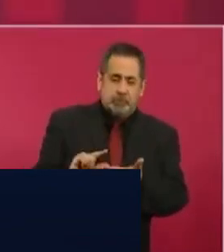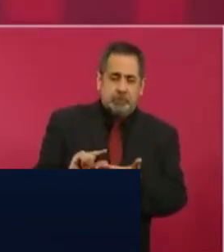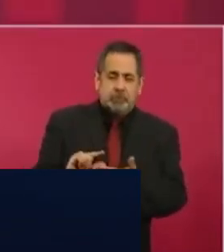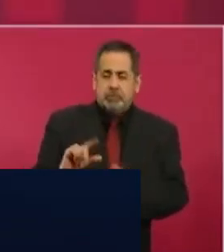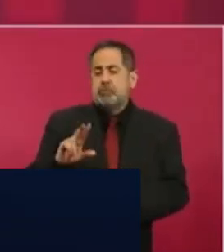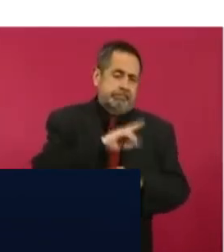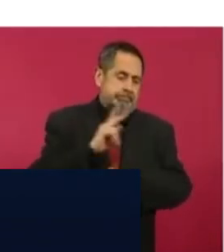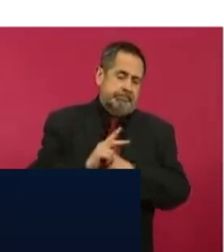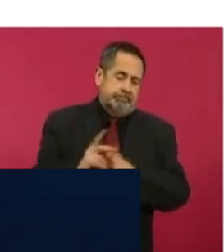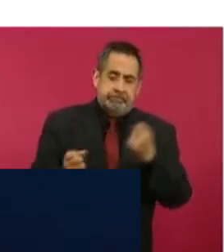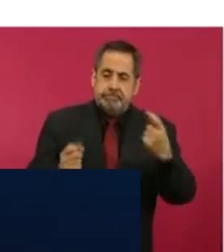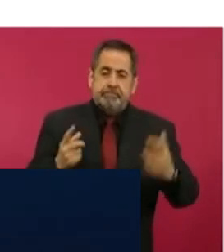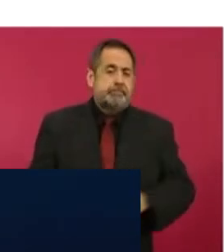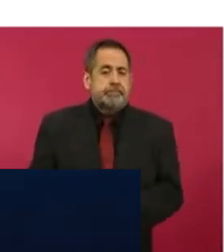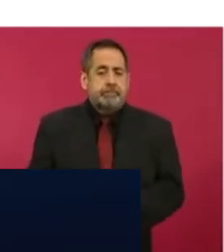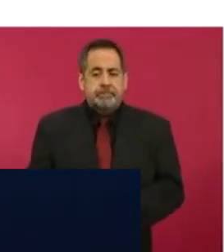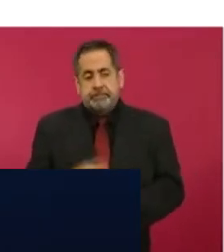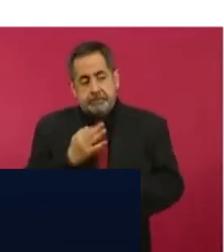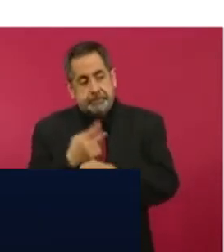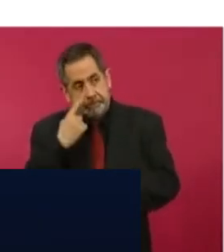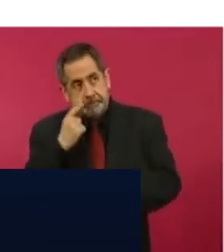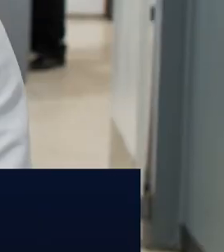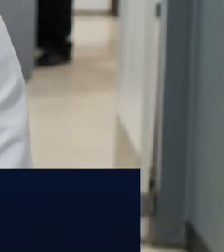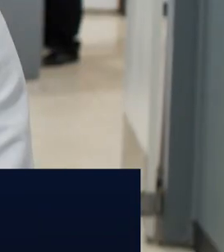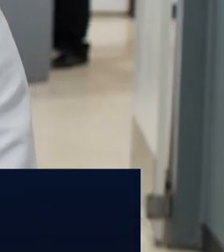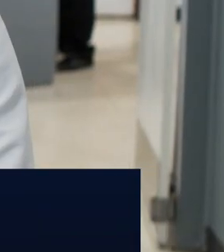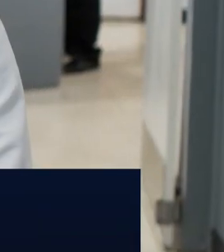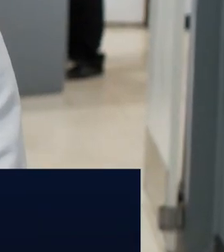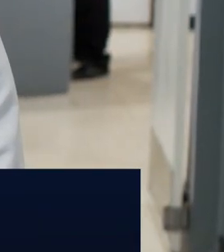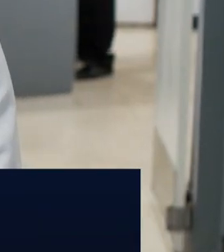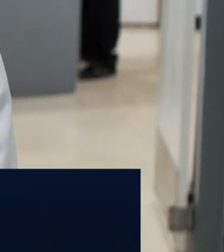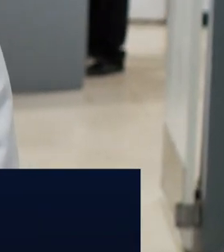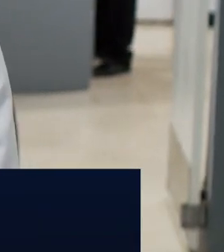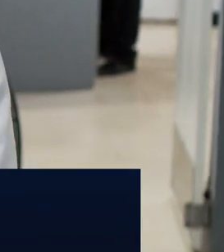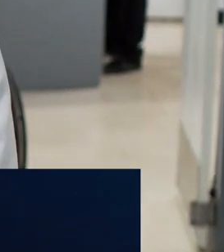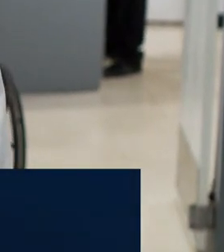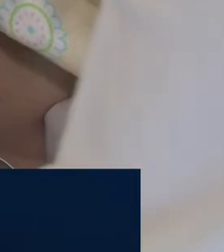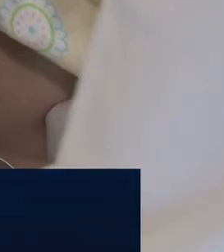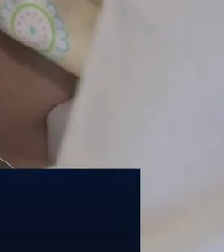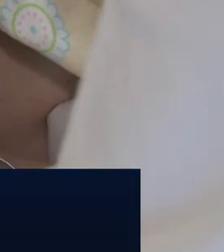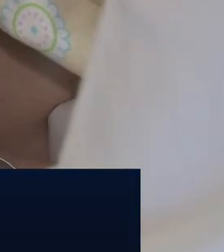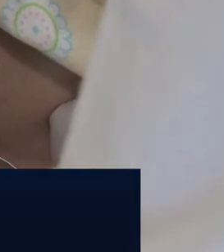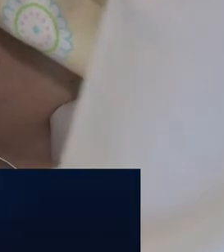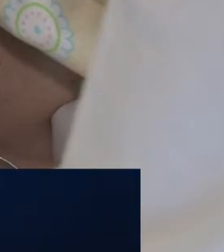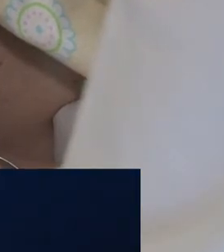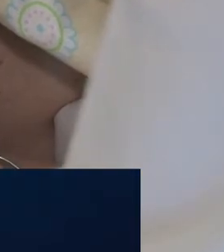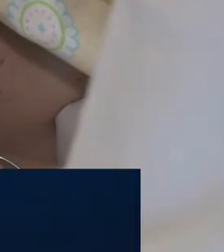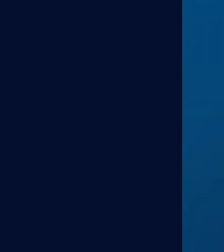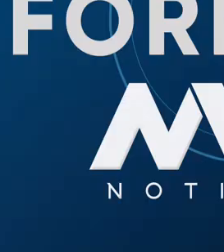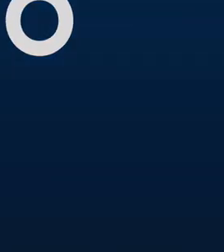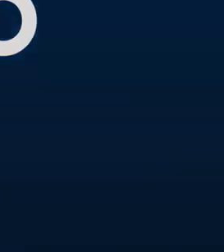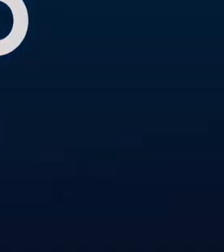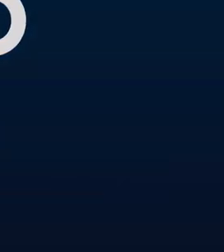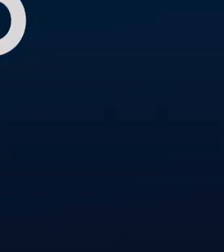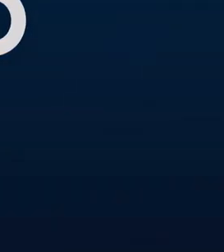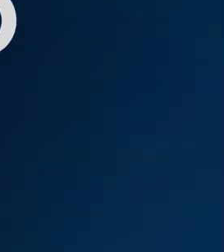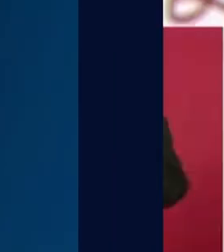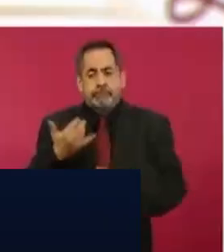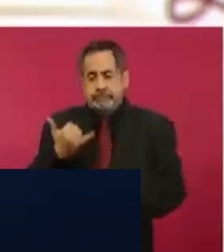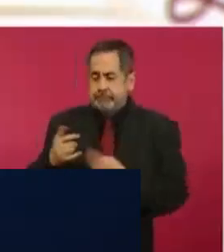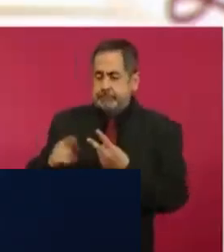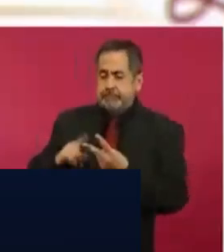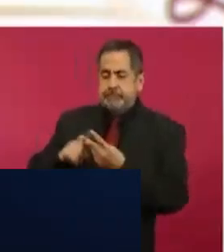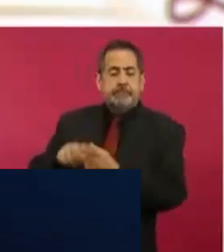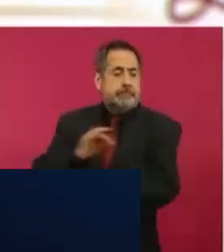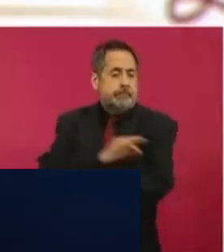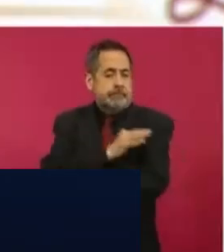de COVID-19 y prueba de ello es que en México suman varios días consecutivos sin decesos por esta enfermedad.